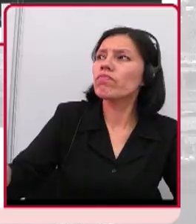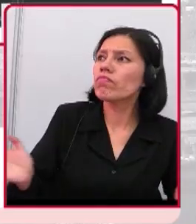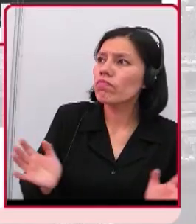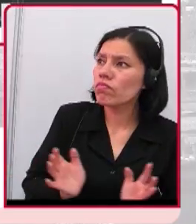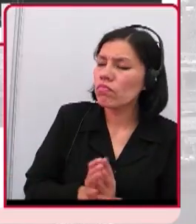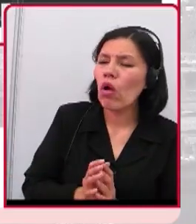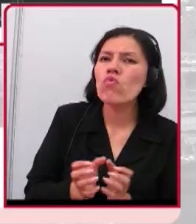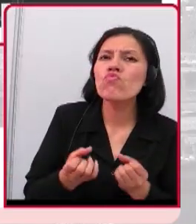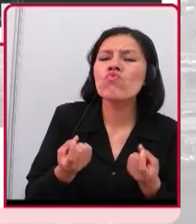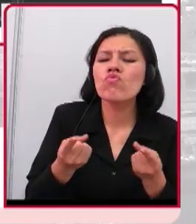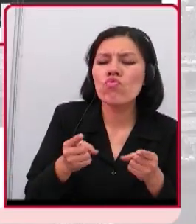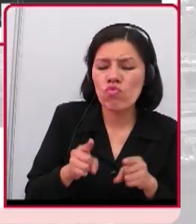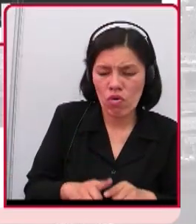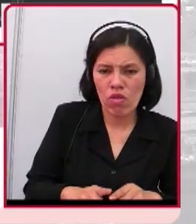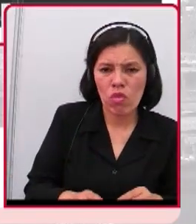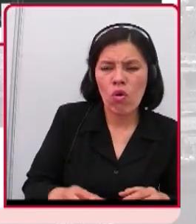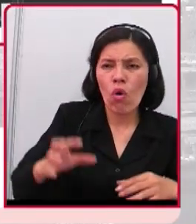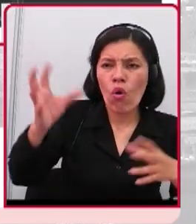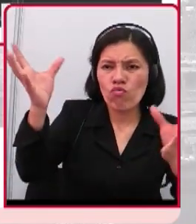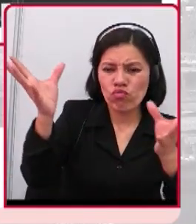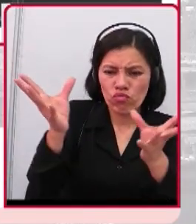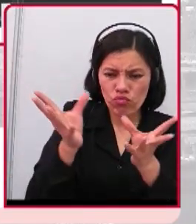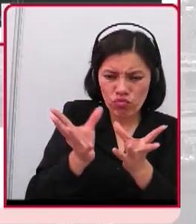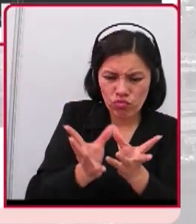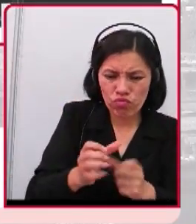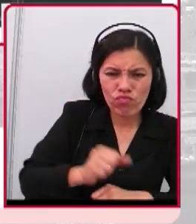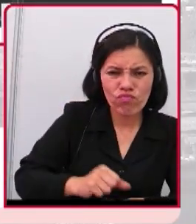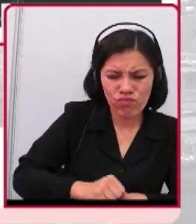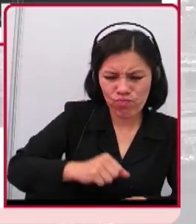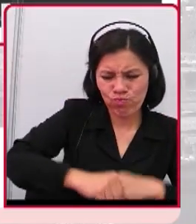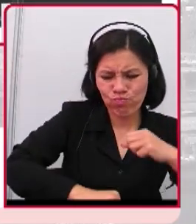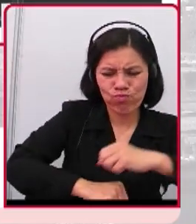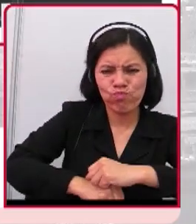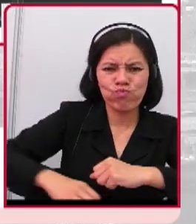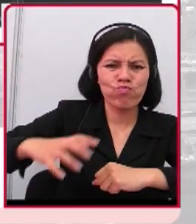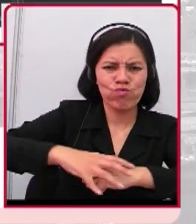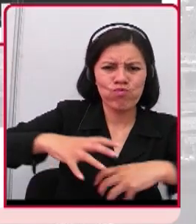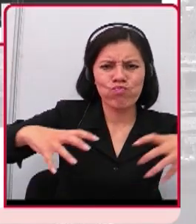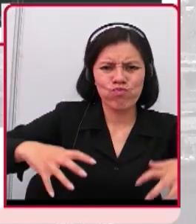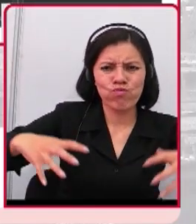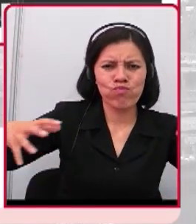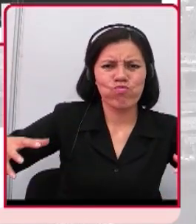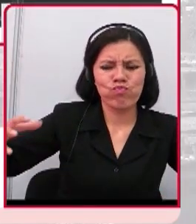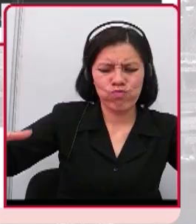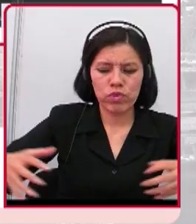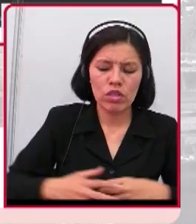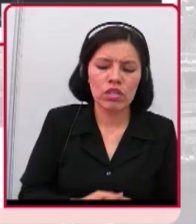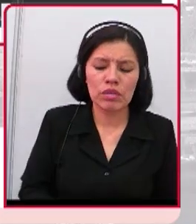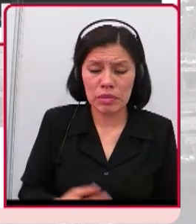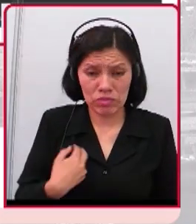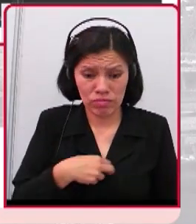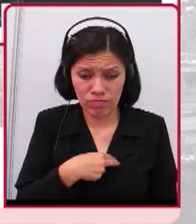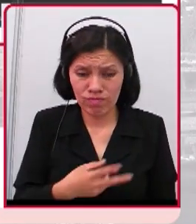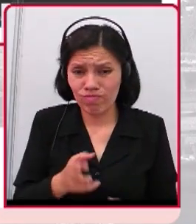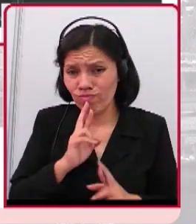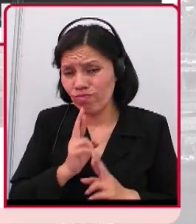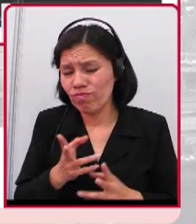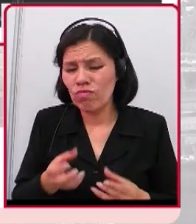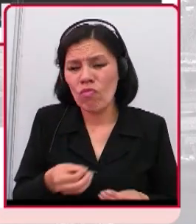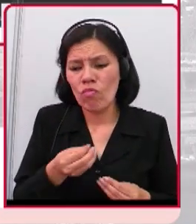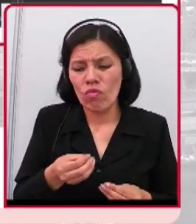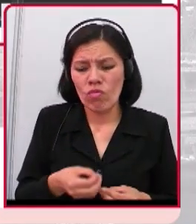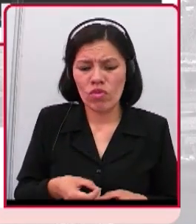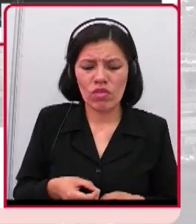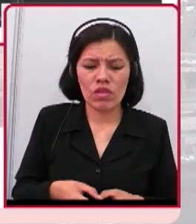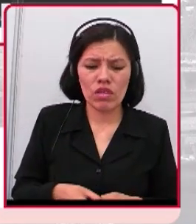está sobrecargando, pero necesitamos una herramienta que le podamos proveer la respuesta final o el resultado final al